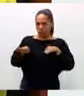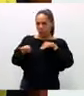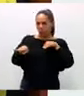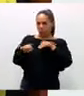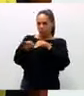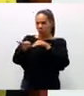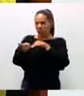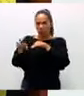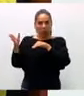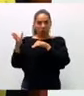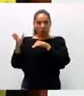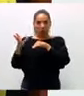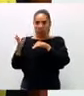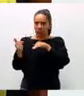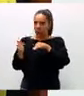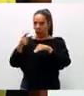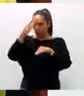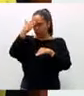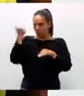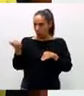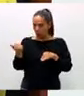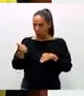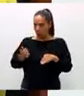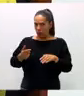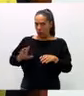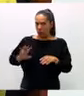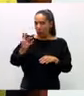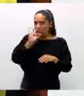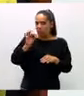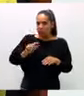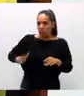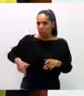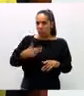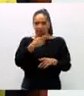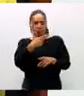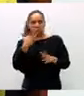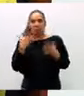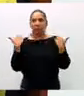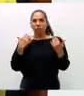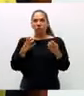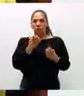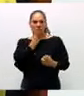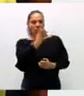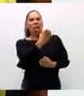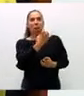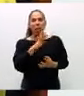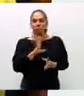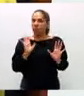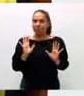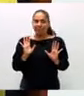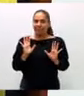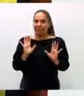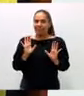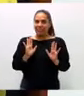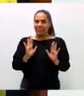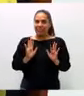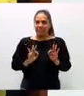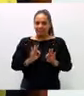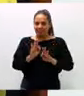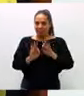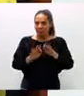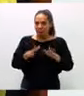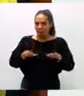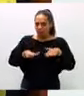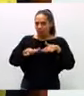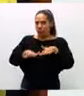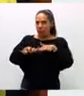va a sacar una pistola, te va a gritar, etcétera. Eso yo seguramente sé que se vive en otros lugares y que las niñas y los